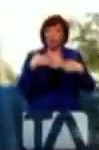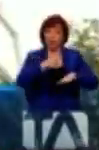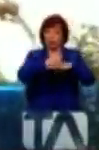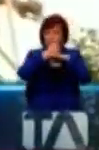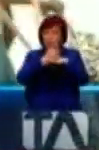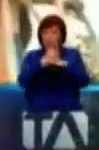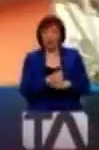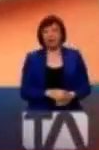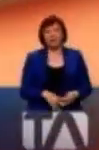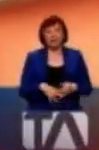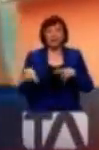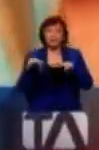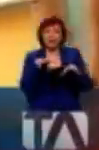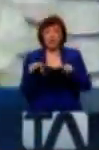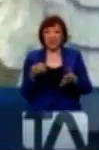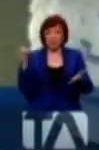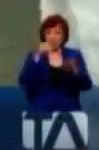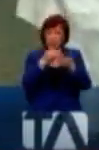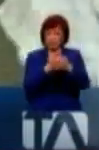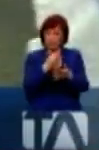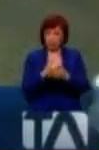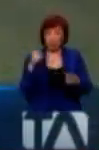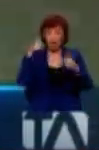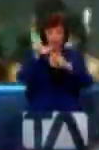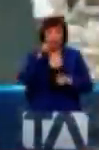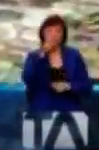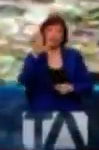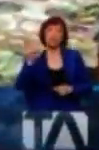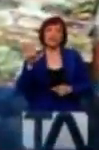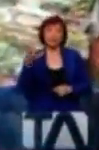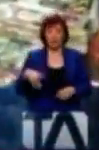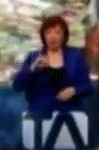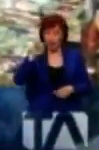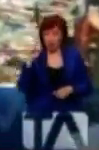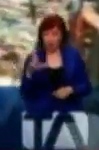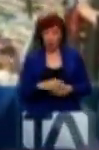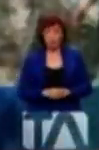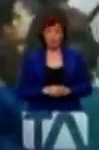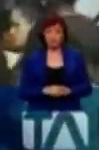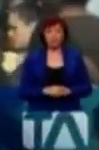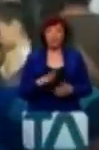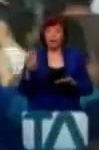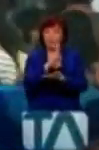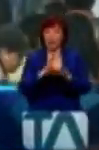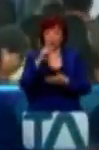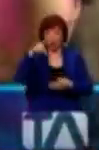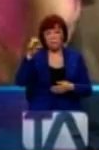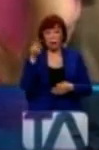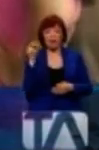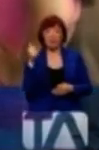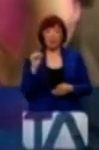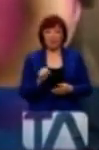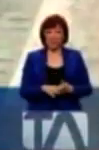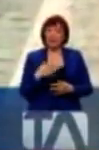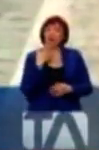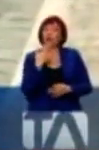actividades que se desplegarán hasta el próximo 25 de julio. El barrio Las Peñas se llena de colores. En la calle Numa Pompilio